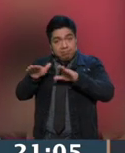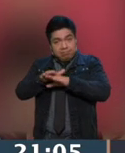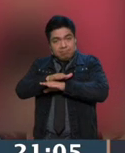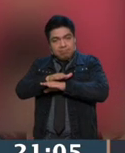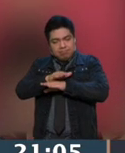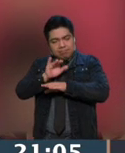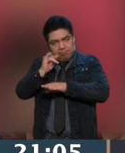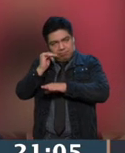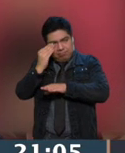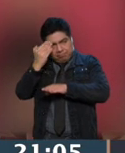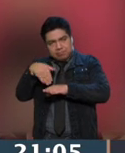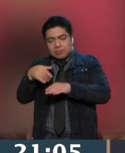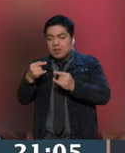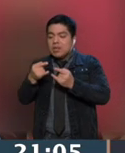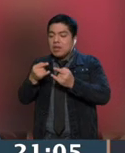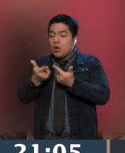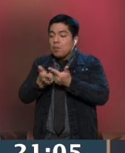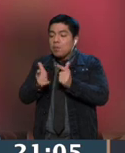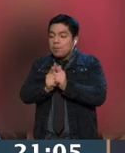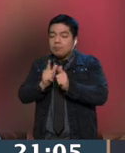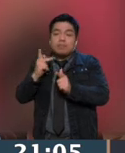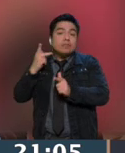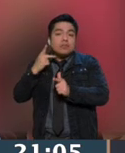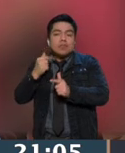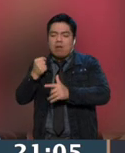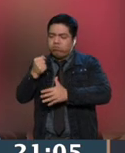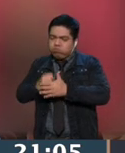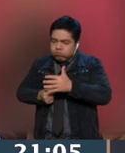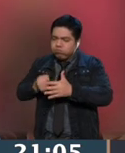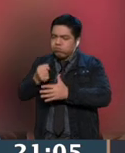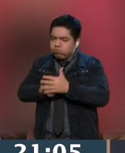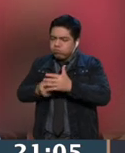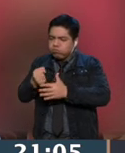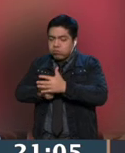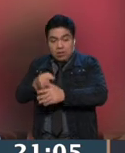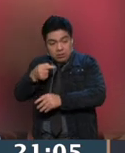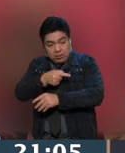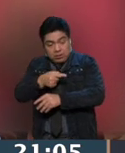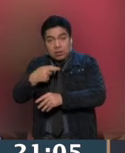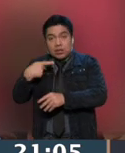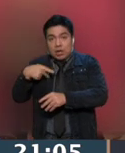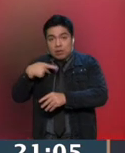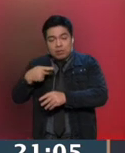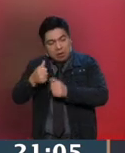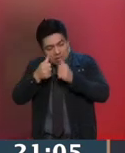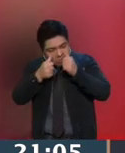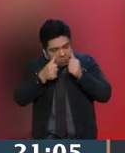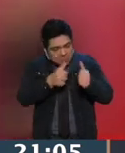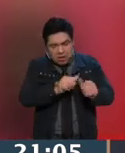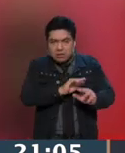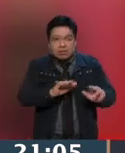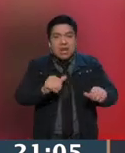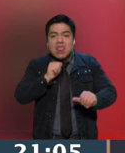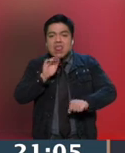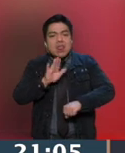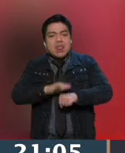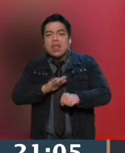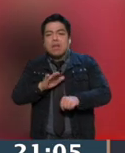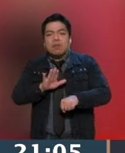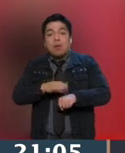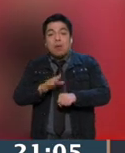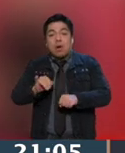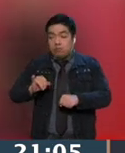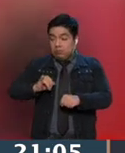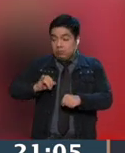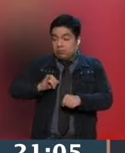son instrumentos de lucha, nada más, al servicio del pueblo, simples instrumentos de lucha. Lo que interesa son